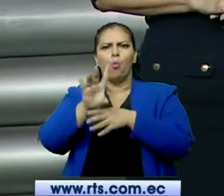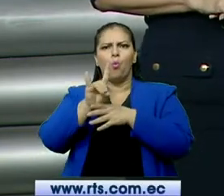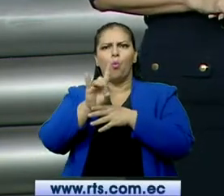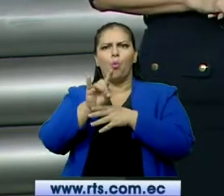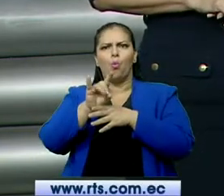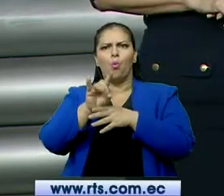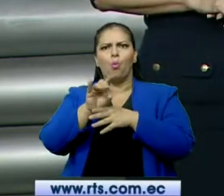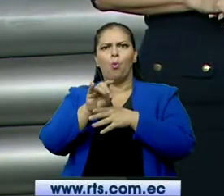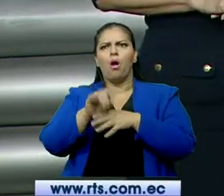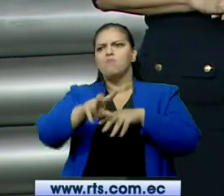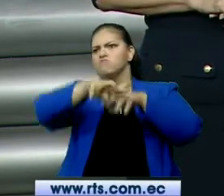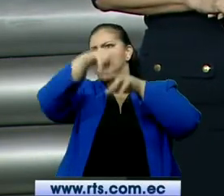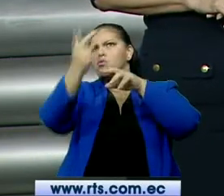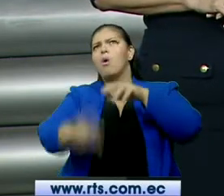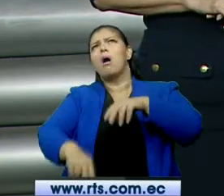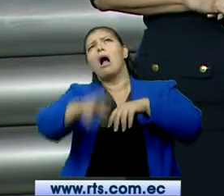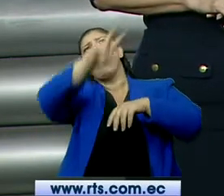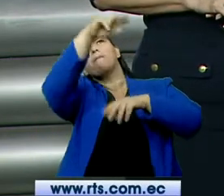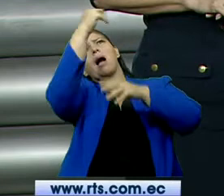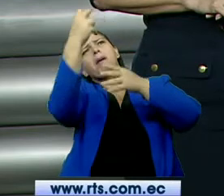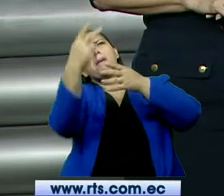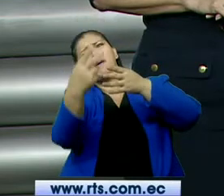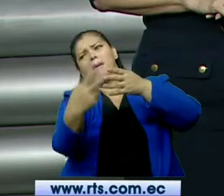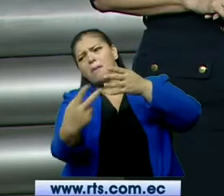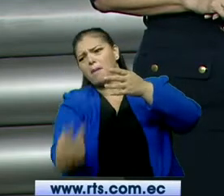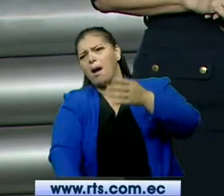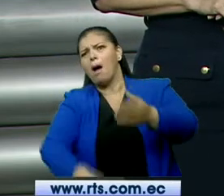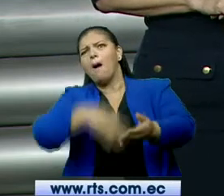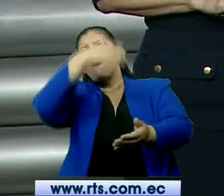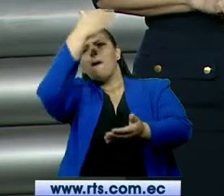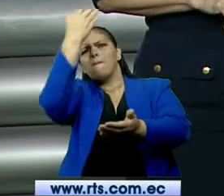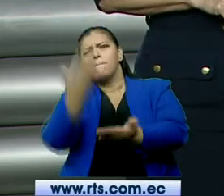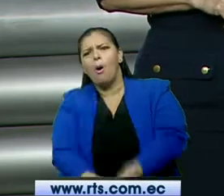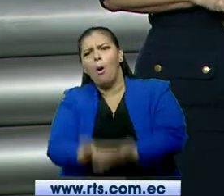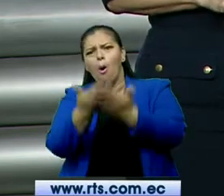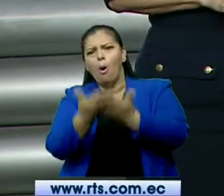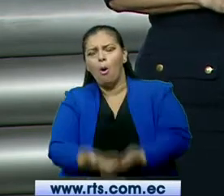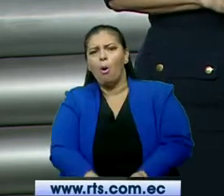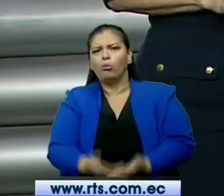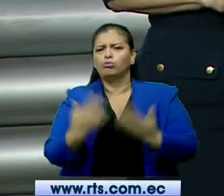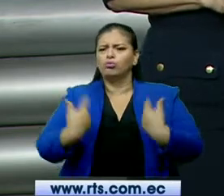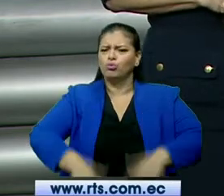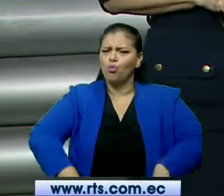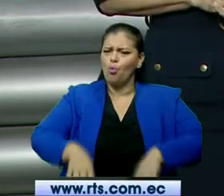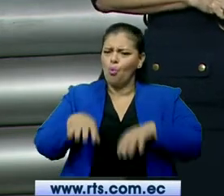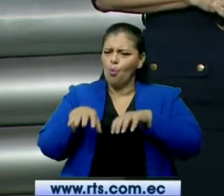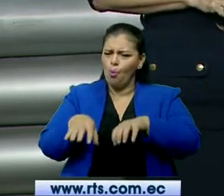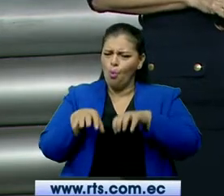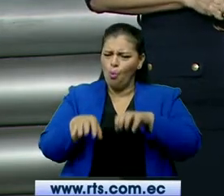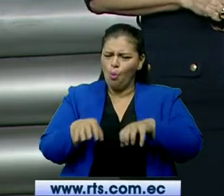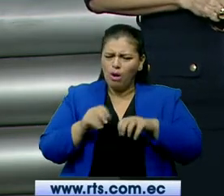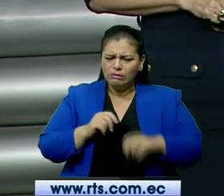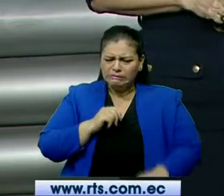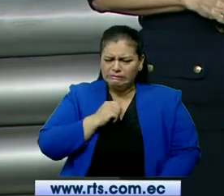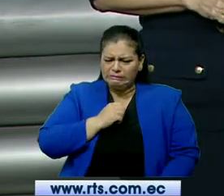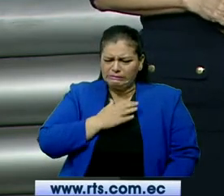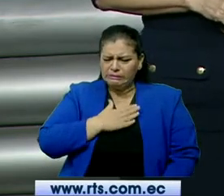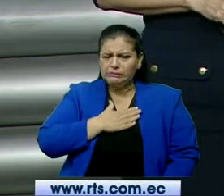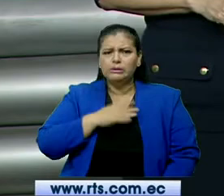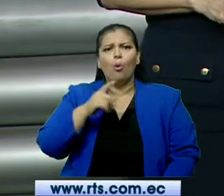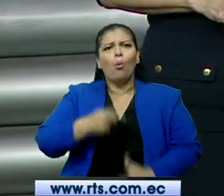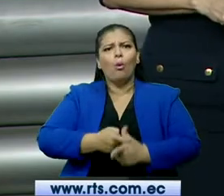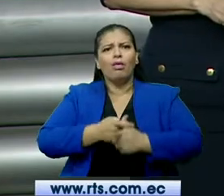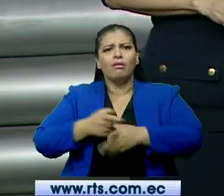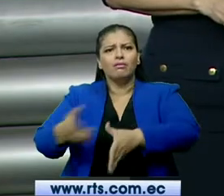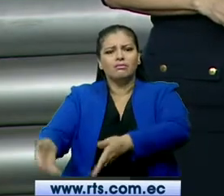amigos televidentes, ella requiere de una cirugía urgente para poder volver a caminar. De momento, se investiga si la mascota habría